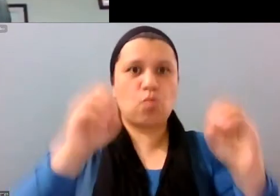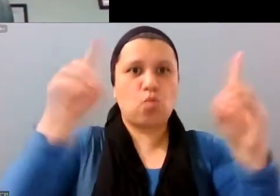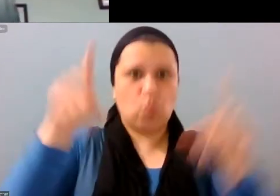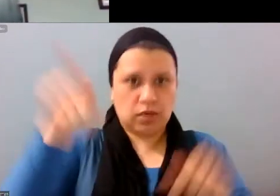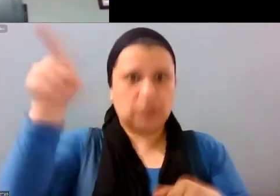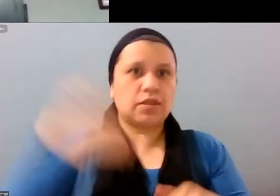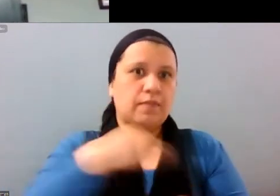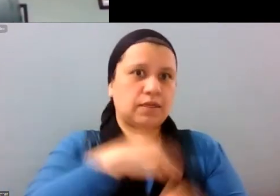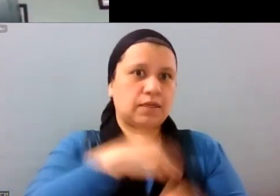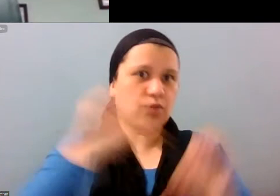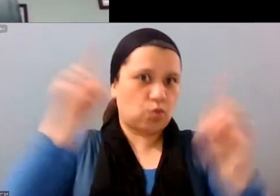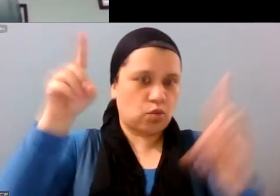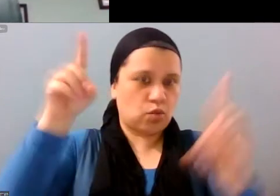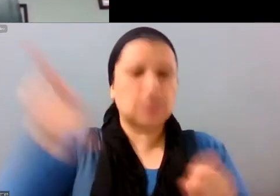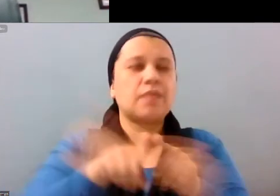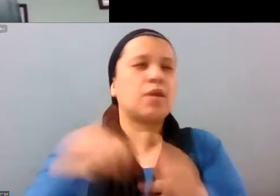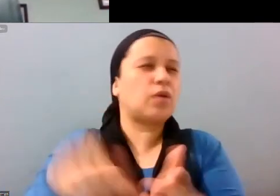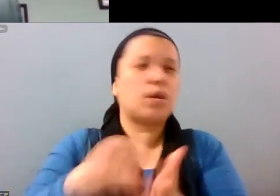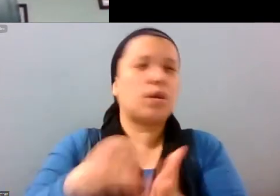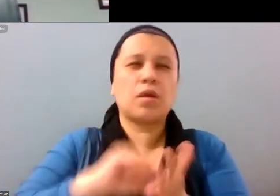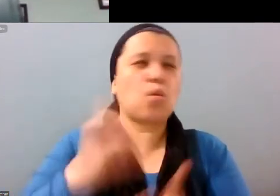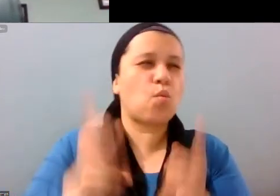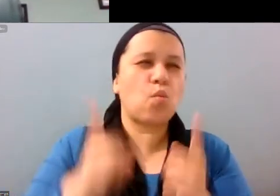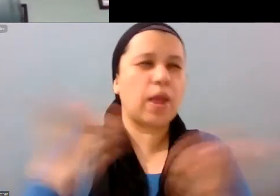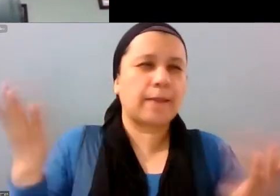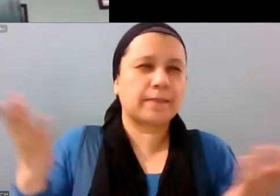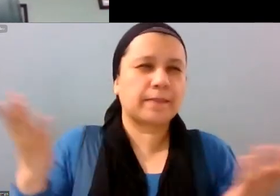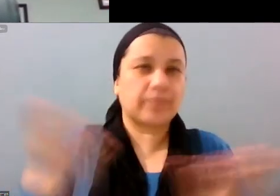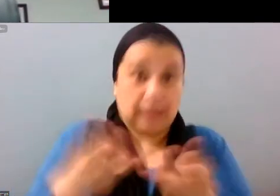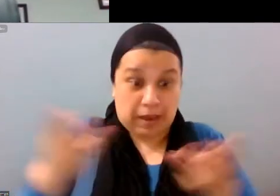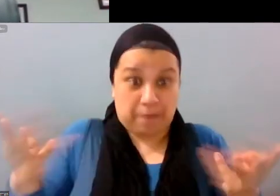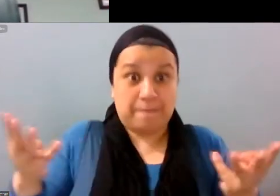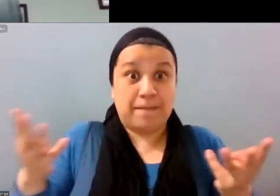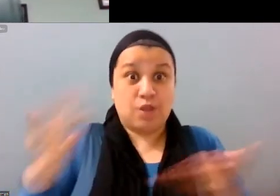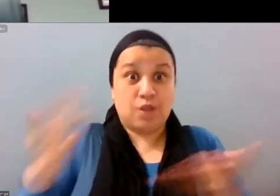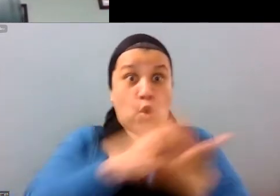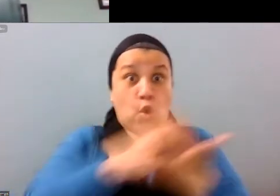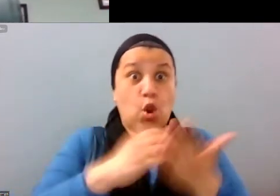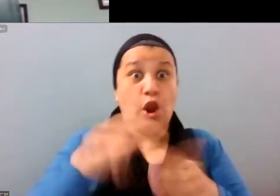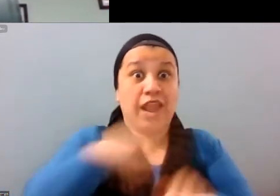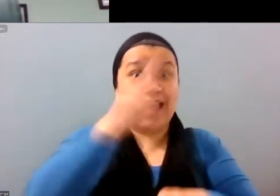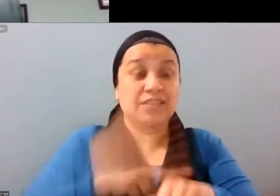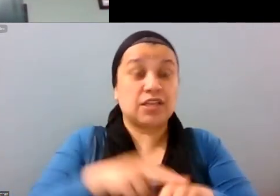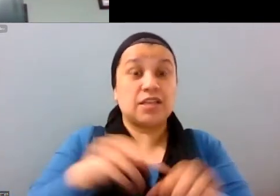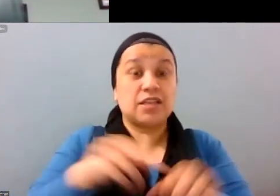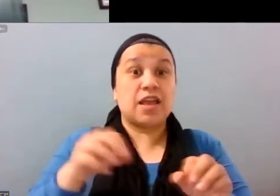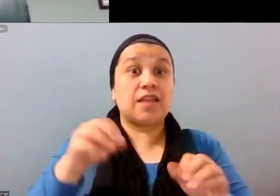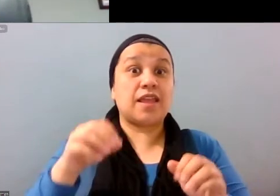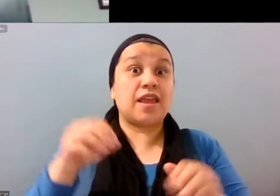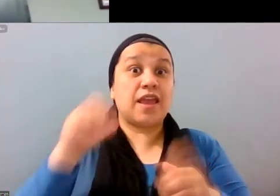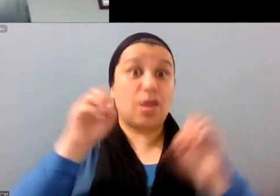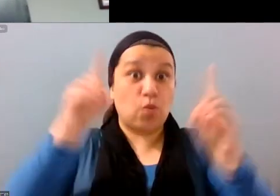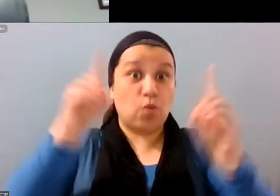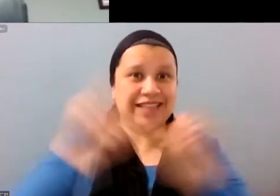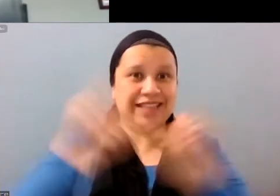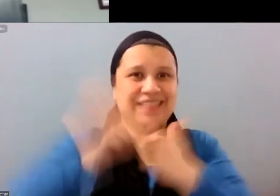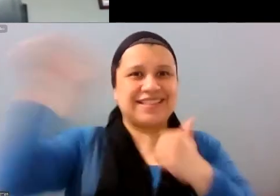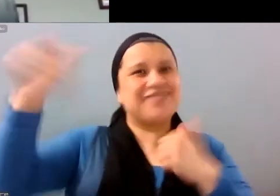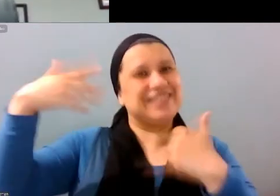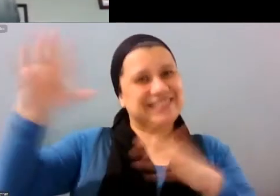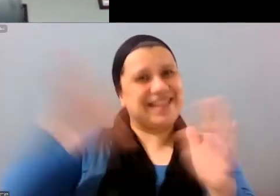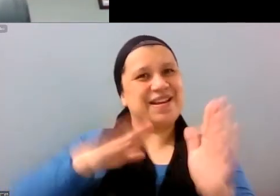ahí resalto entre otros pues los materiales que el Colegio Nacional de Educación a Distancia tenía preparados porque estaban completamente